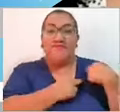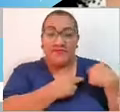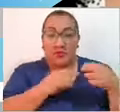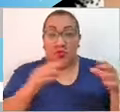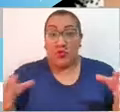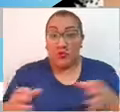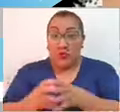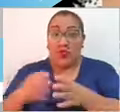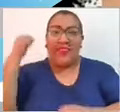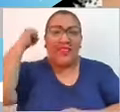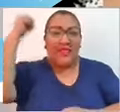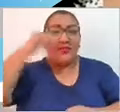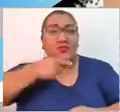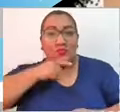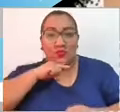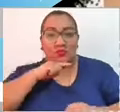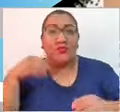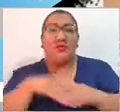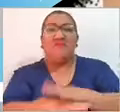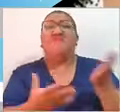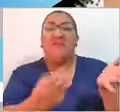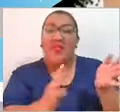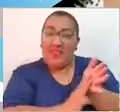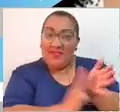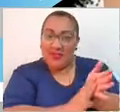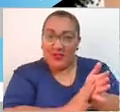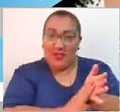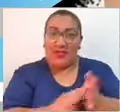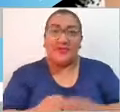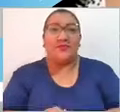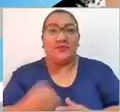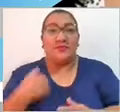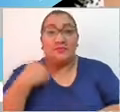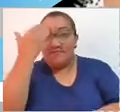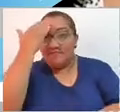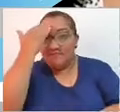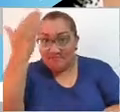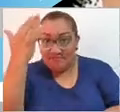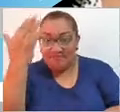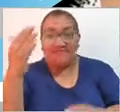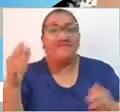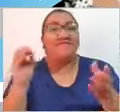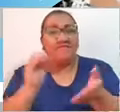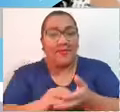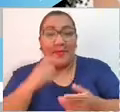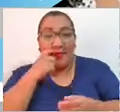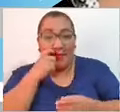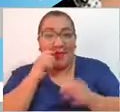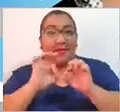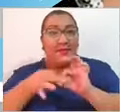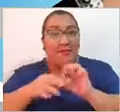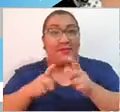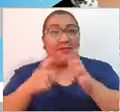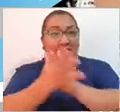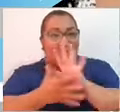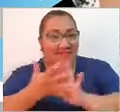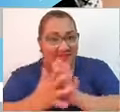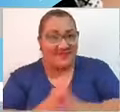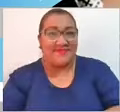para los Derechos de la Mujer de la Defensoría del Pueblo. Saludamos también a Emma Espinosa, intérprete de lengua de